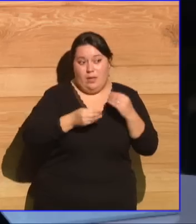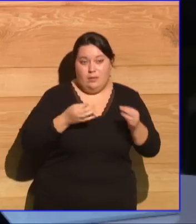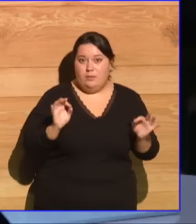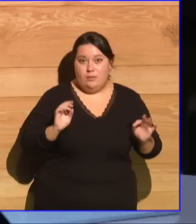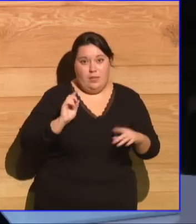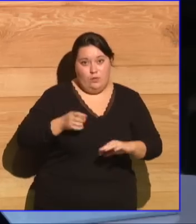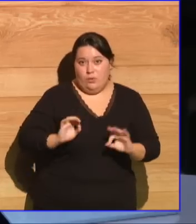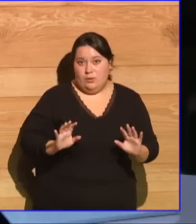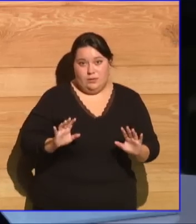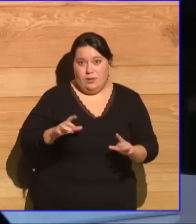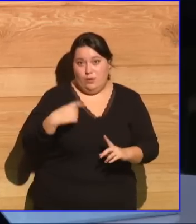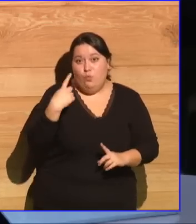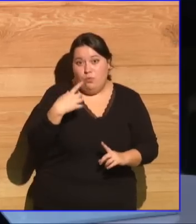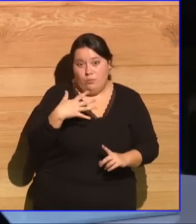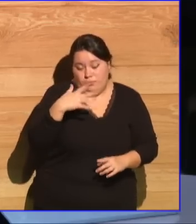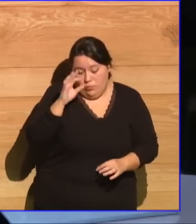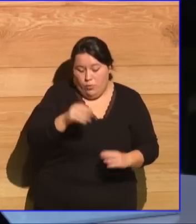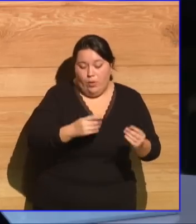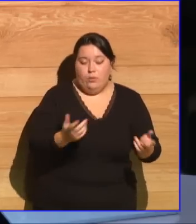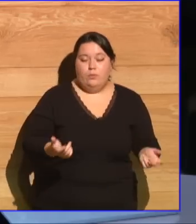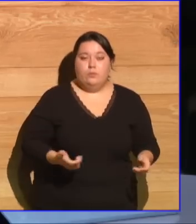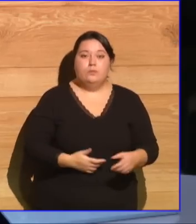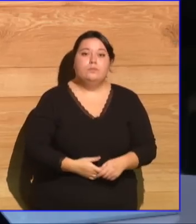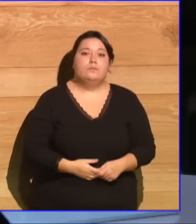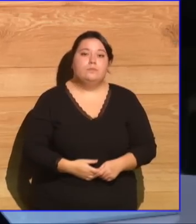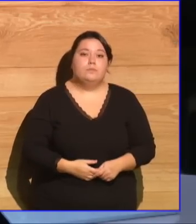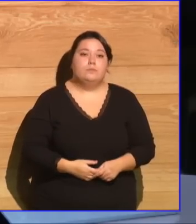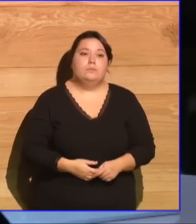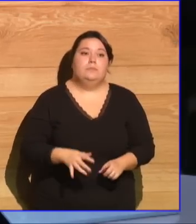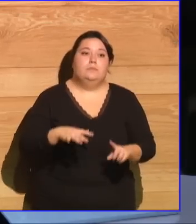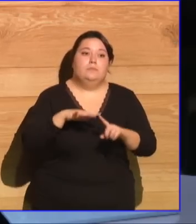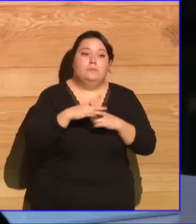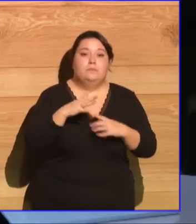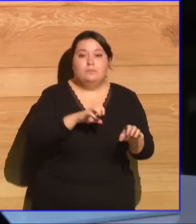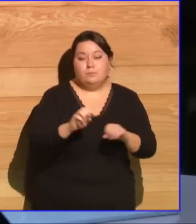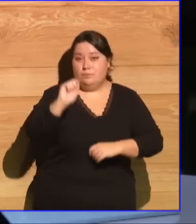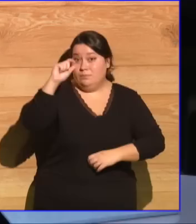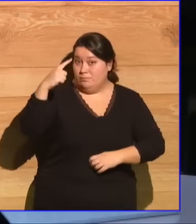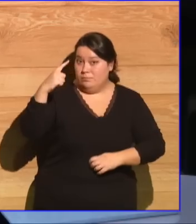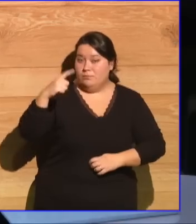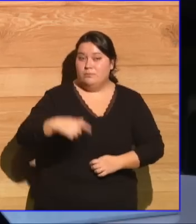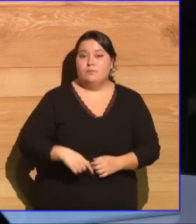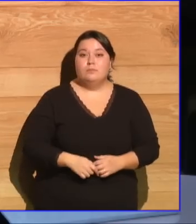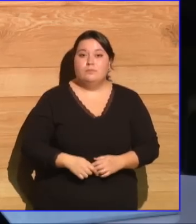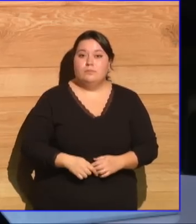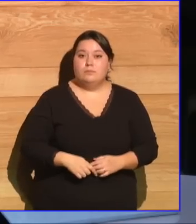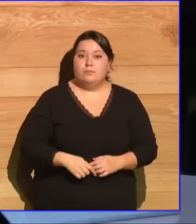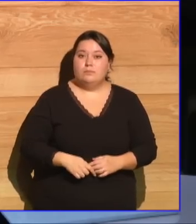hablando de eso. Pero en el caso de por ejemplo, El Imperio del Sol, su virtuosismo